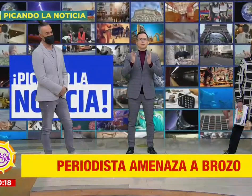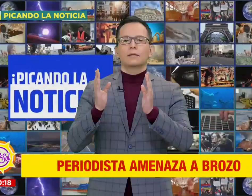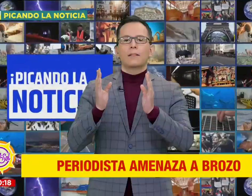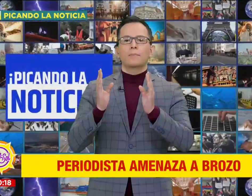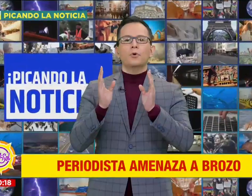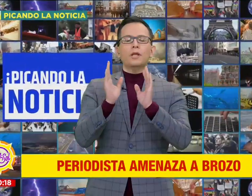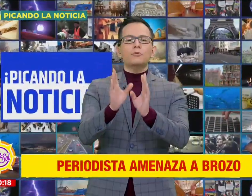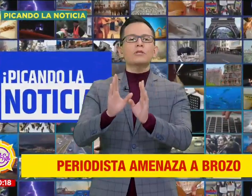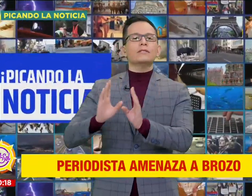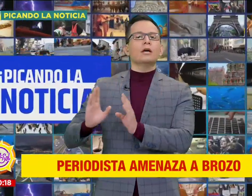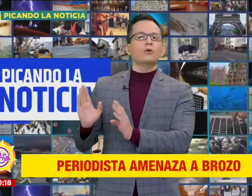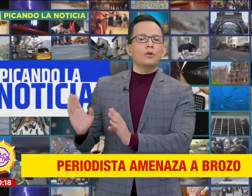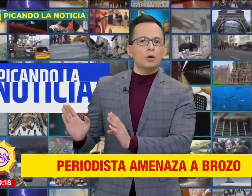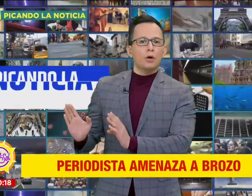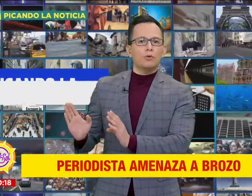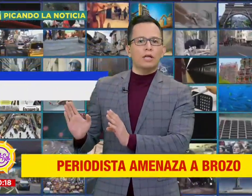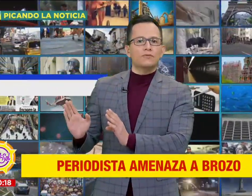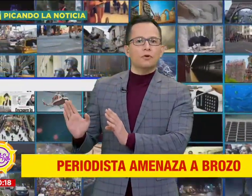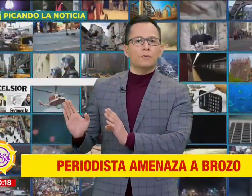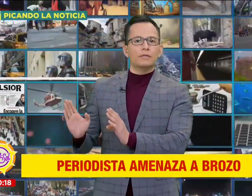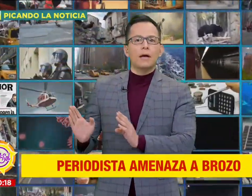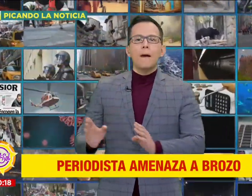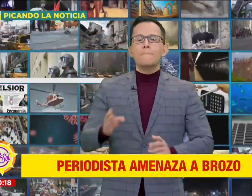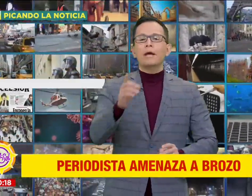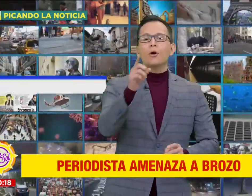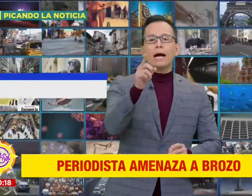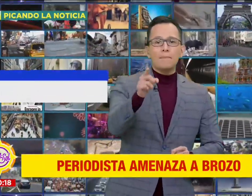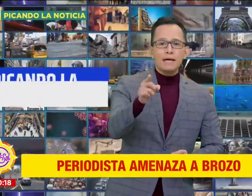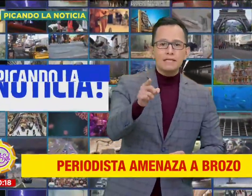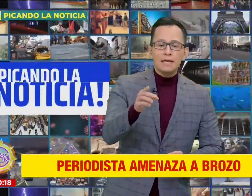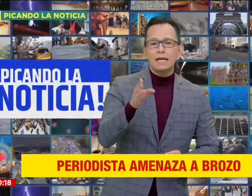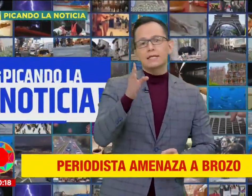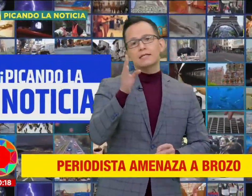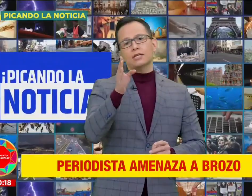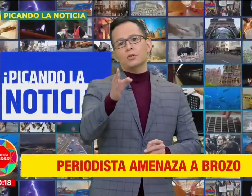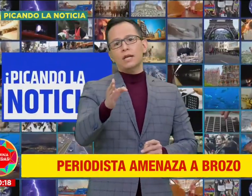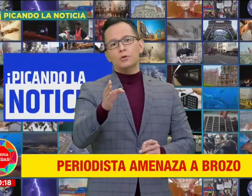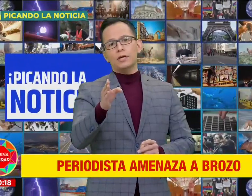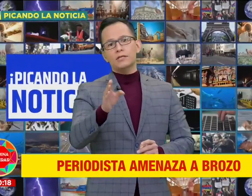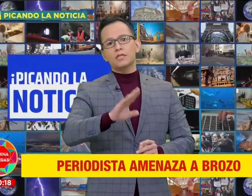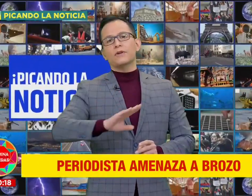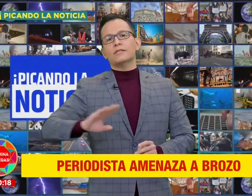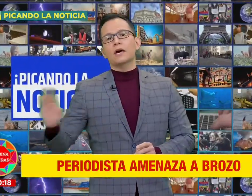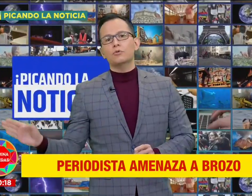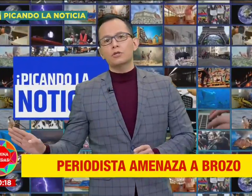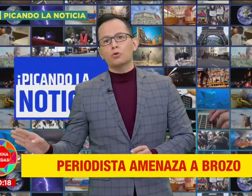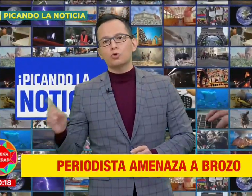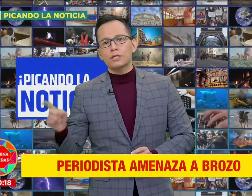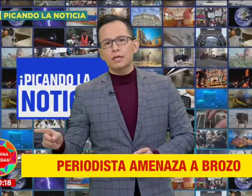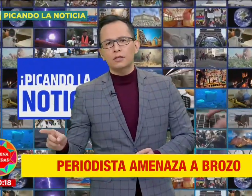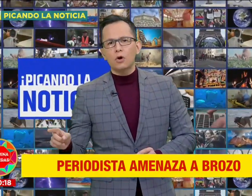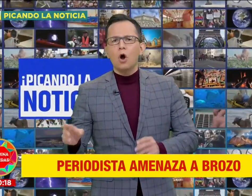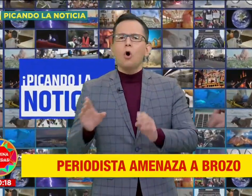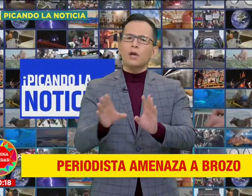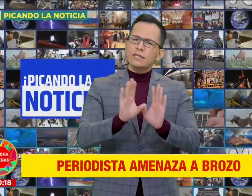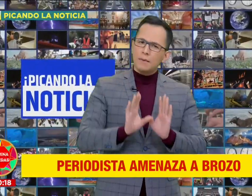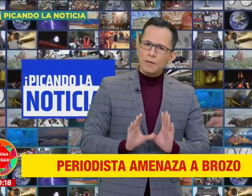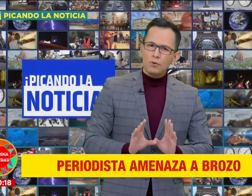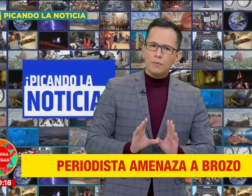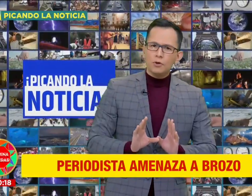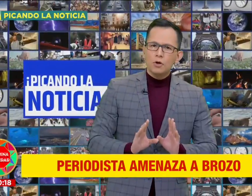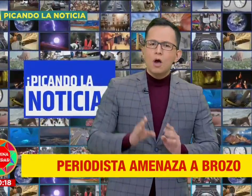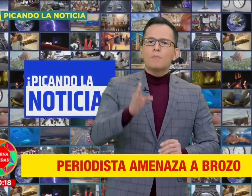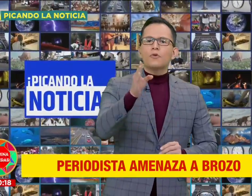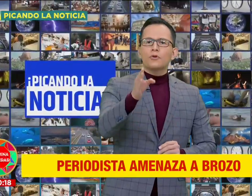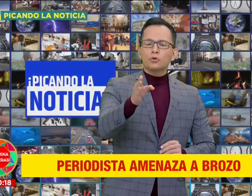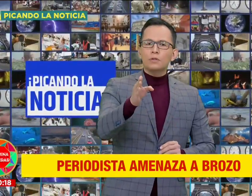Miren, podremos estar o no de acuerdo en las formas, pero jamás en la incitación a la violencia disfrazada de un discurso escrito o quizá pedido